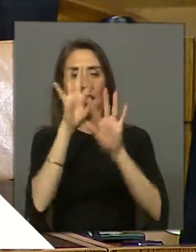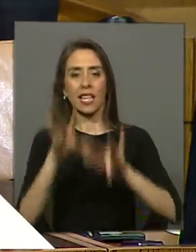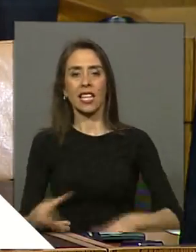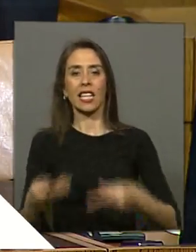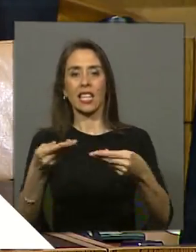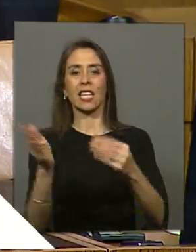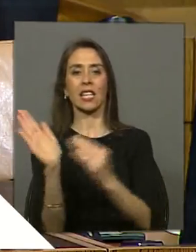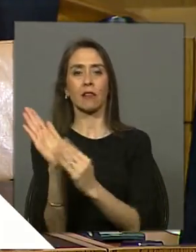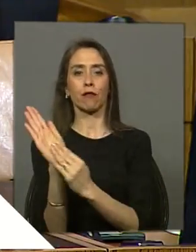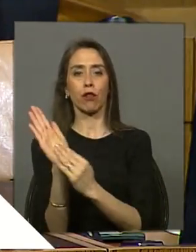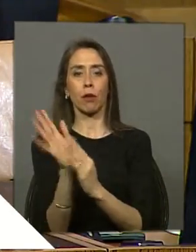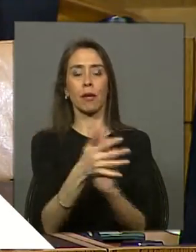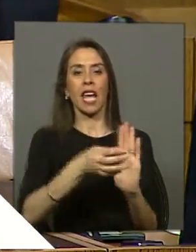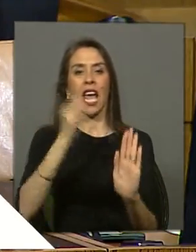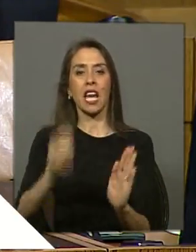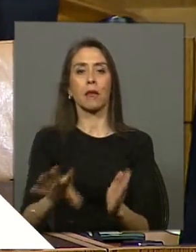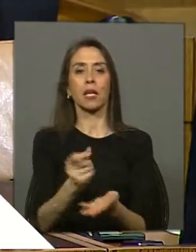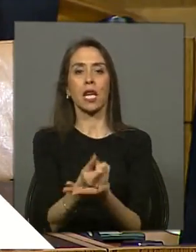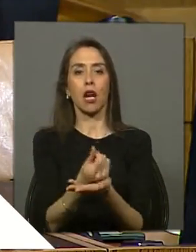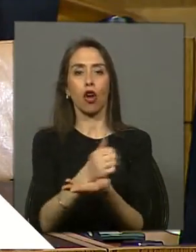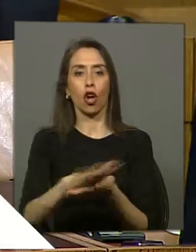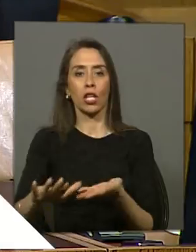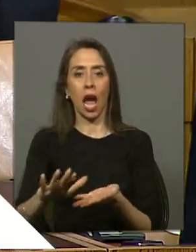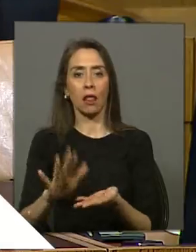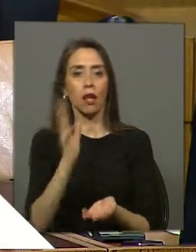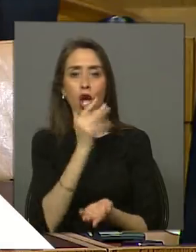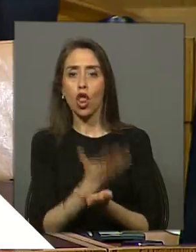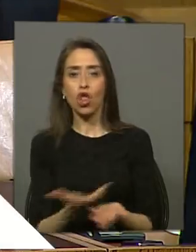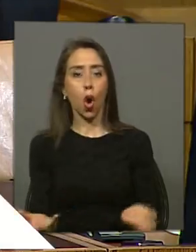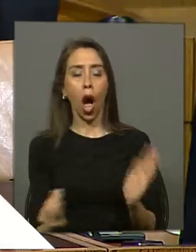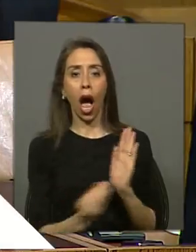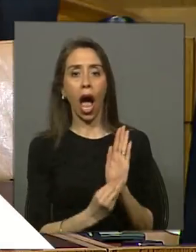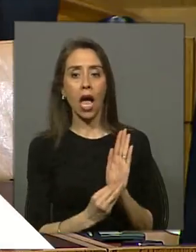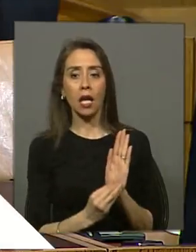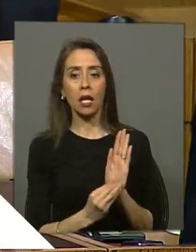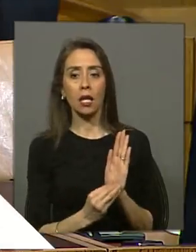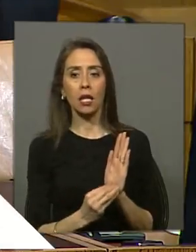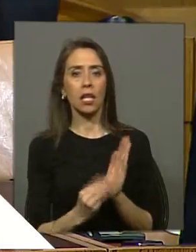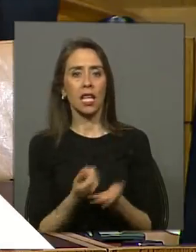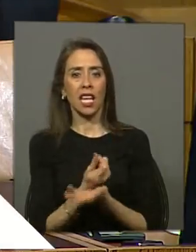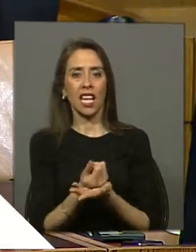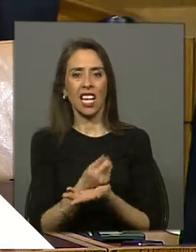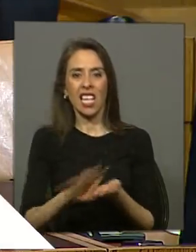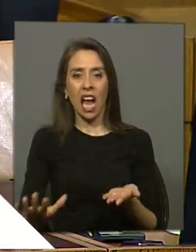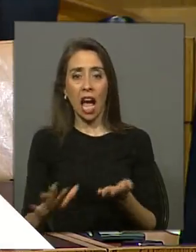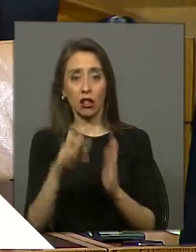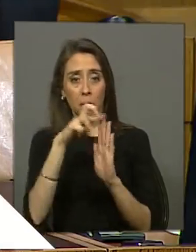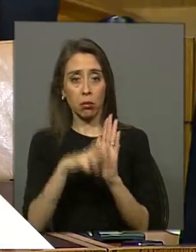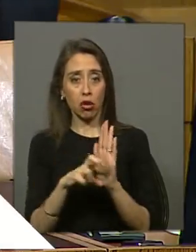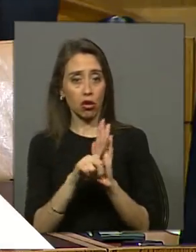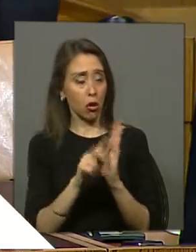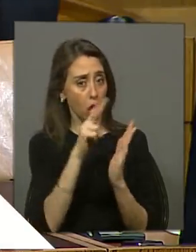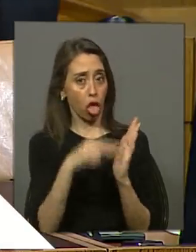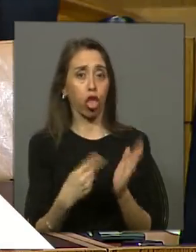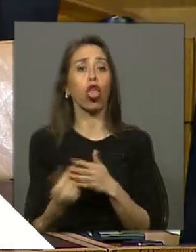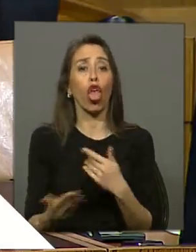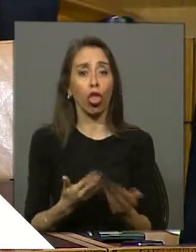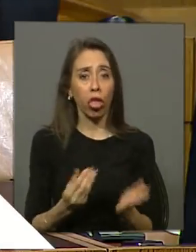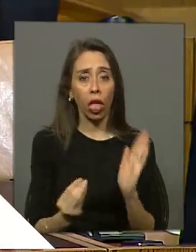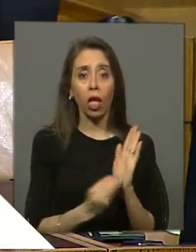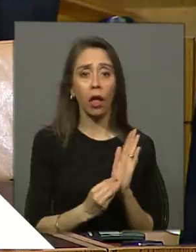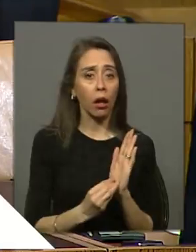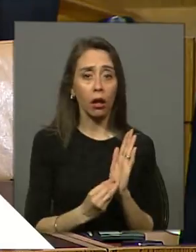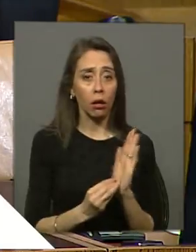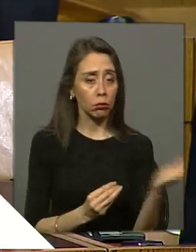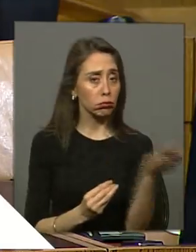elimina la gratuidad no hay y no existe ninguna gratuidad en este proyecto de ley así como está